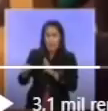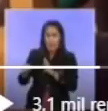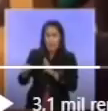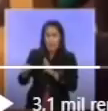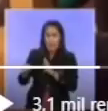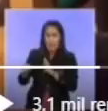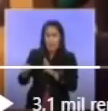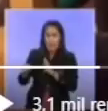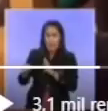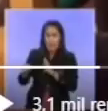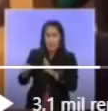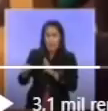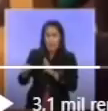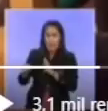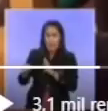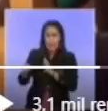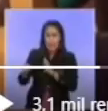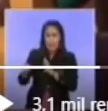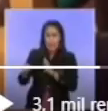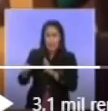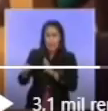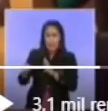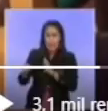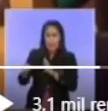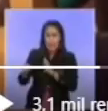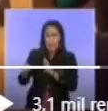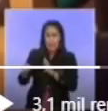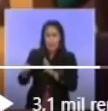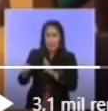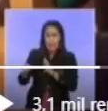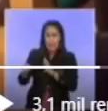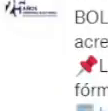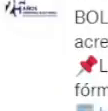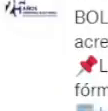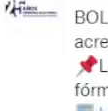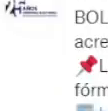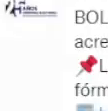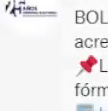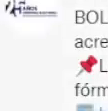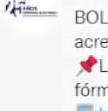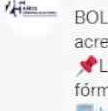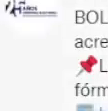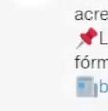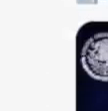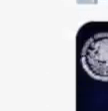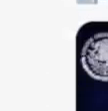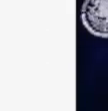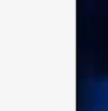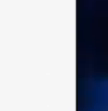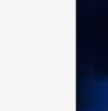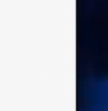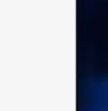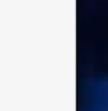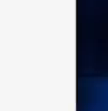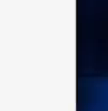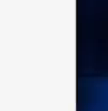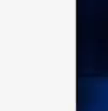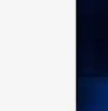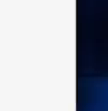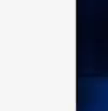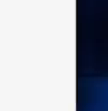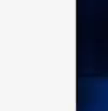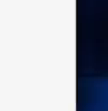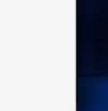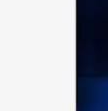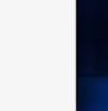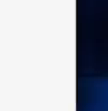igual se los presentamos en un video anterior, pues no le quedó de otra al tribunal, que también en sus redes sociales lo había dado a conocer. Boletín, el